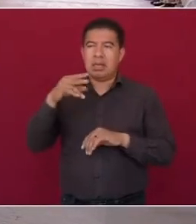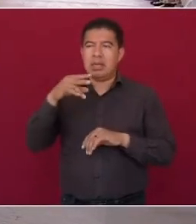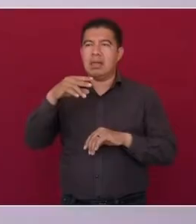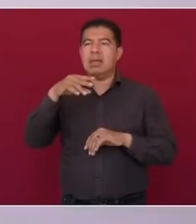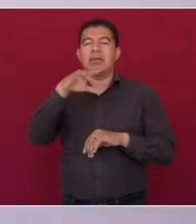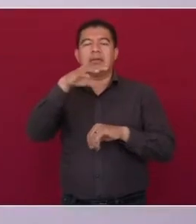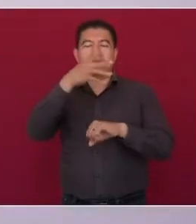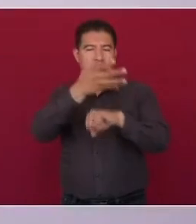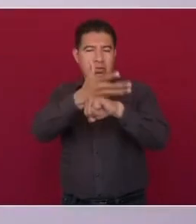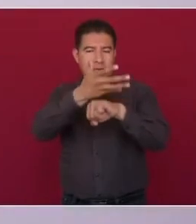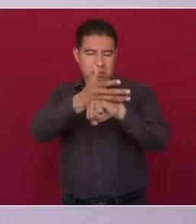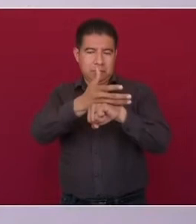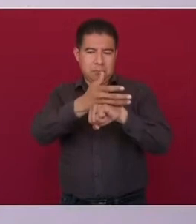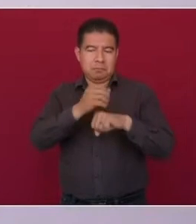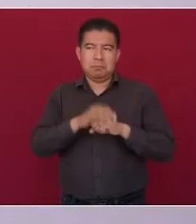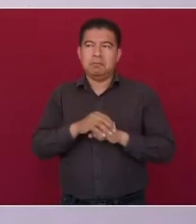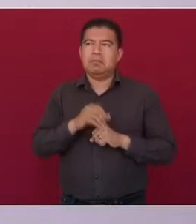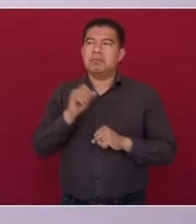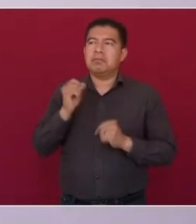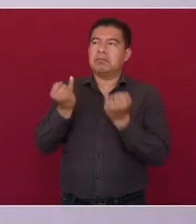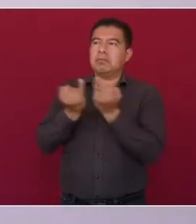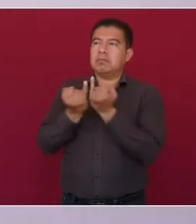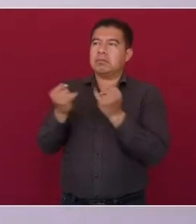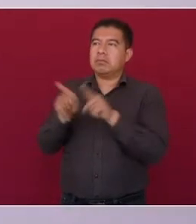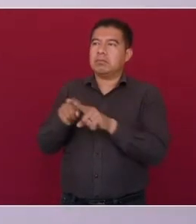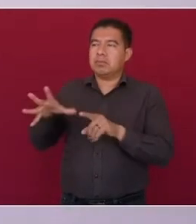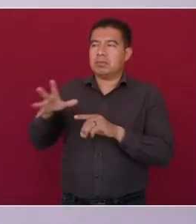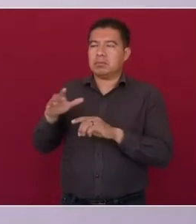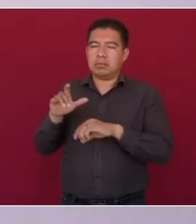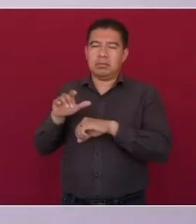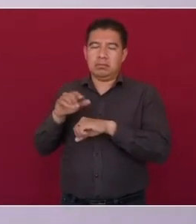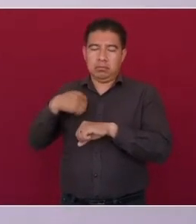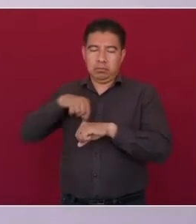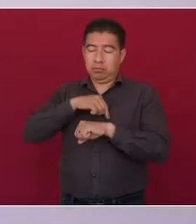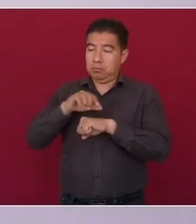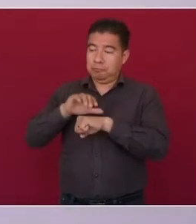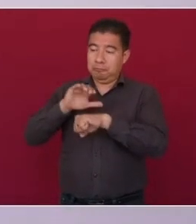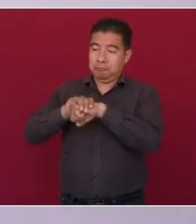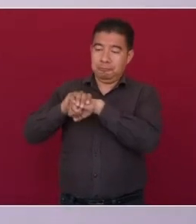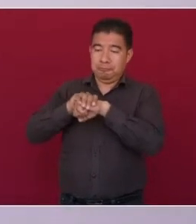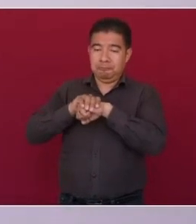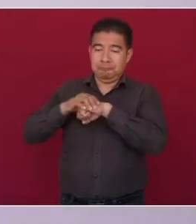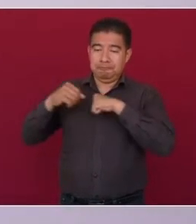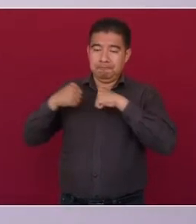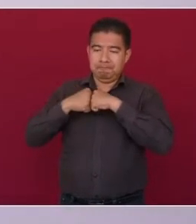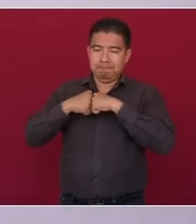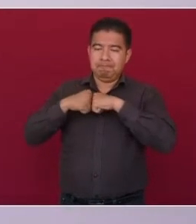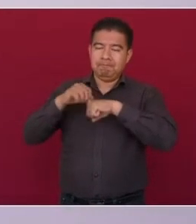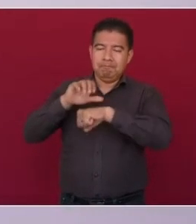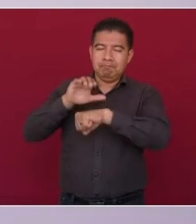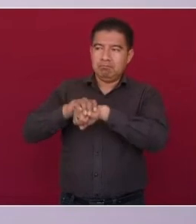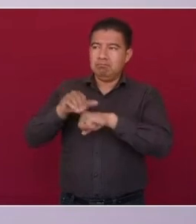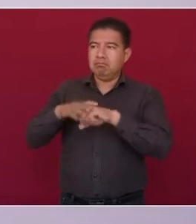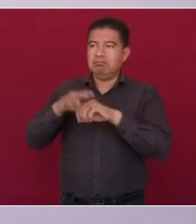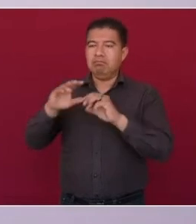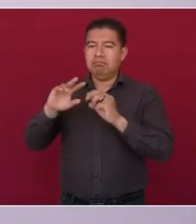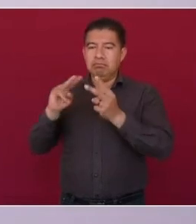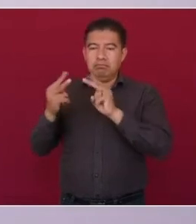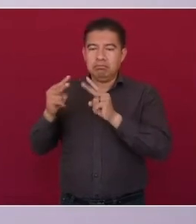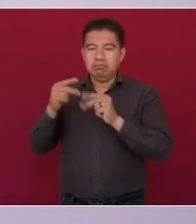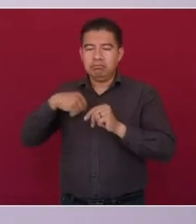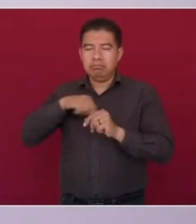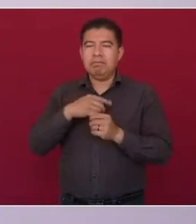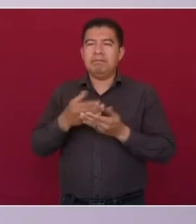Además de ser amigos y vecinos, nos une el compromiso de trabajar juntos para el desarrollo